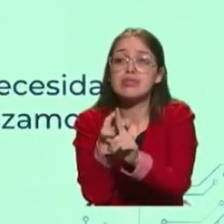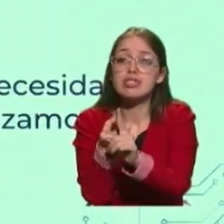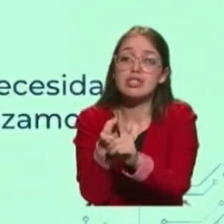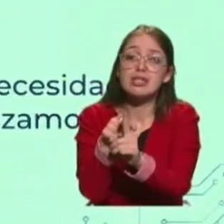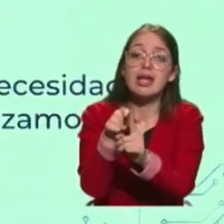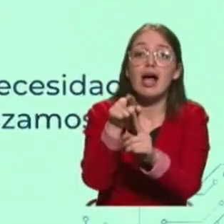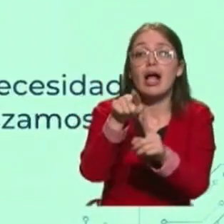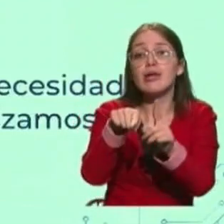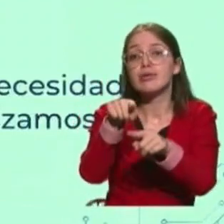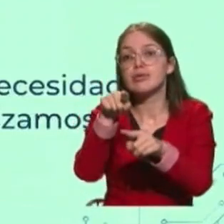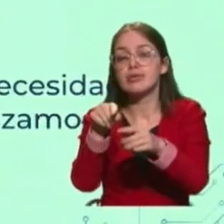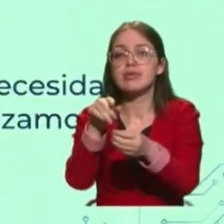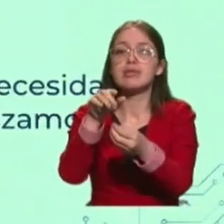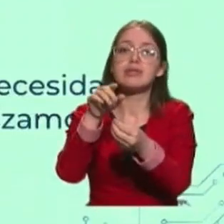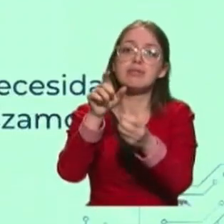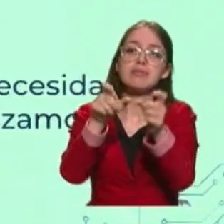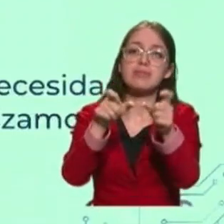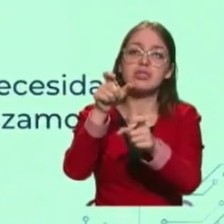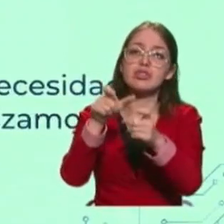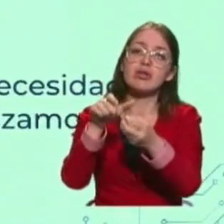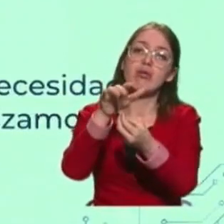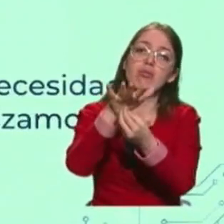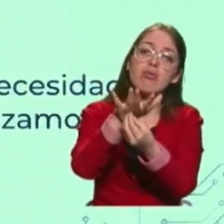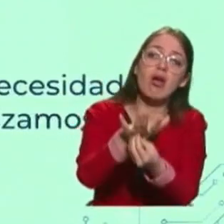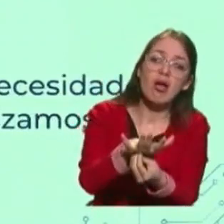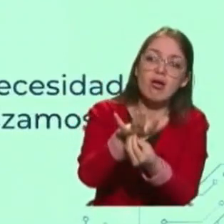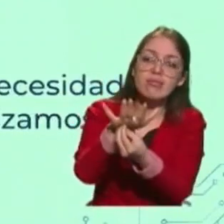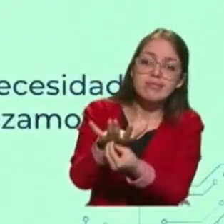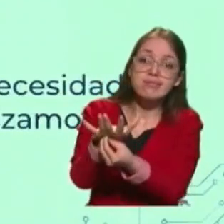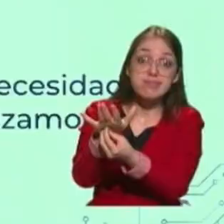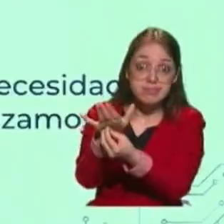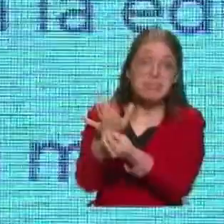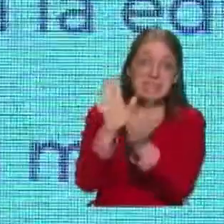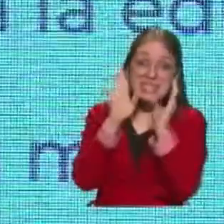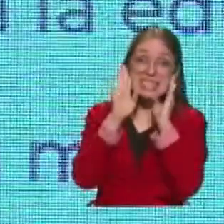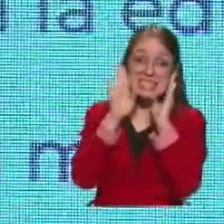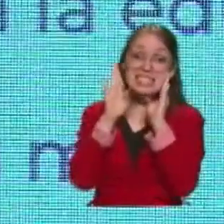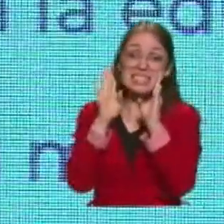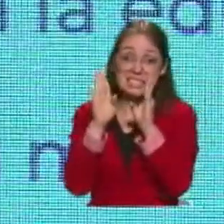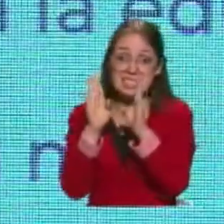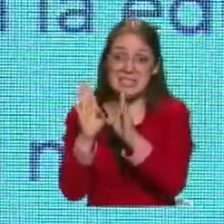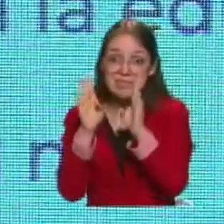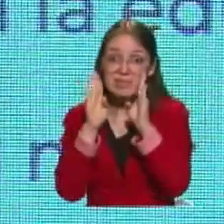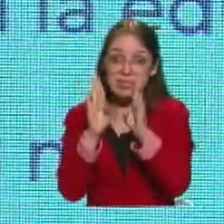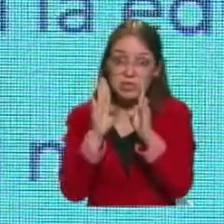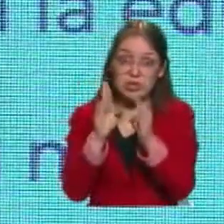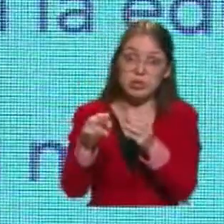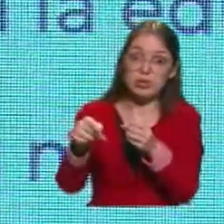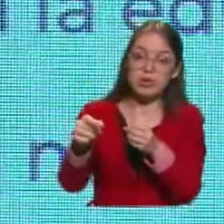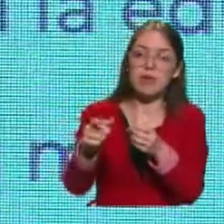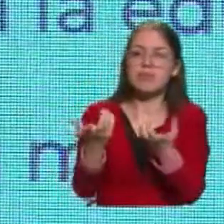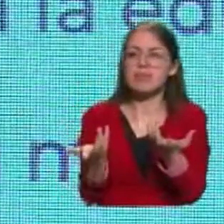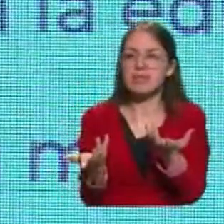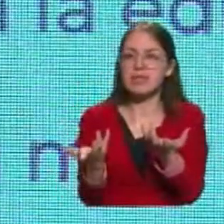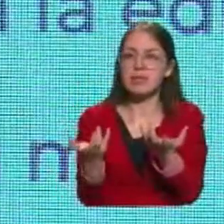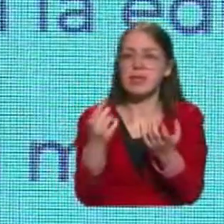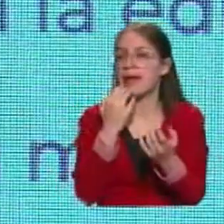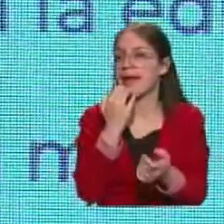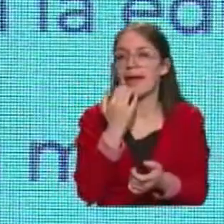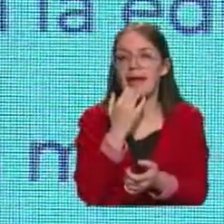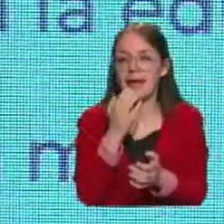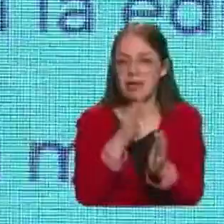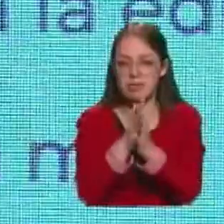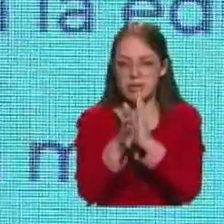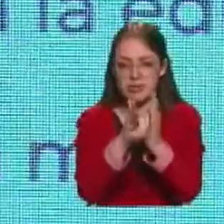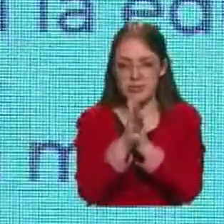del país que lo alejamos todos los días de esa posibilidad de convertirse en ciudadanos de ciudades inteligentes pongo un ejemplo de